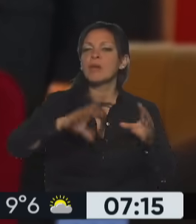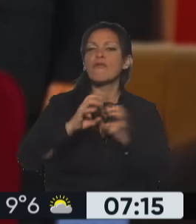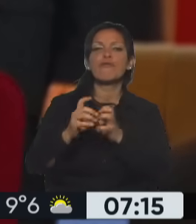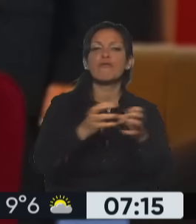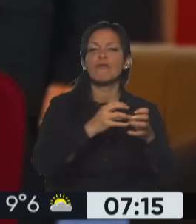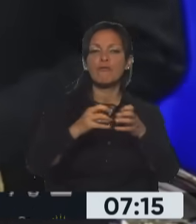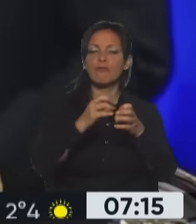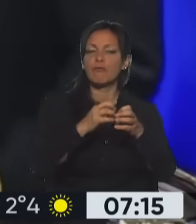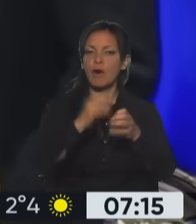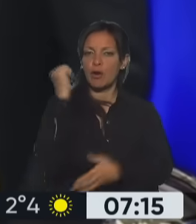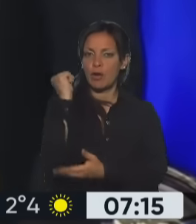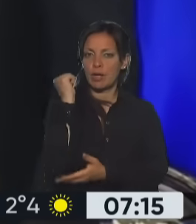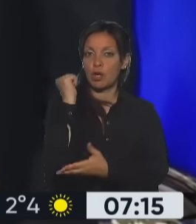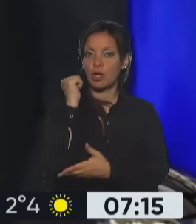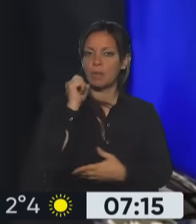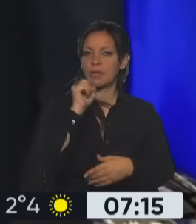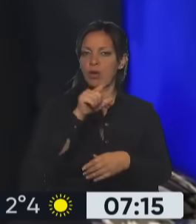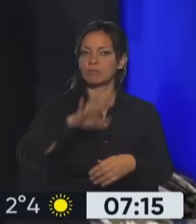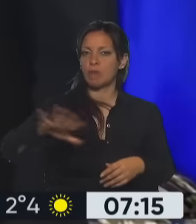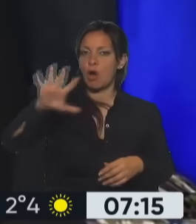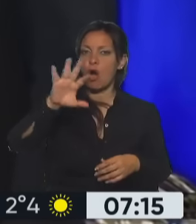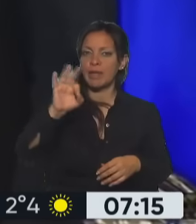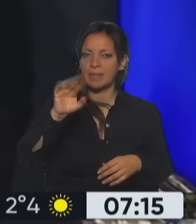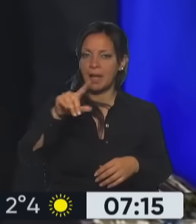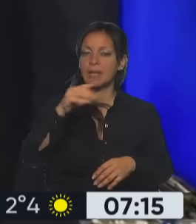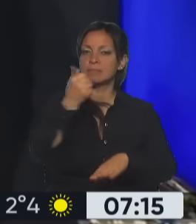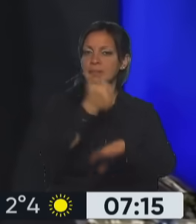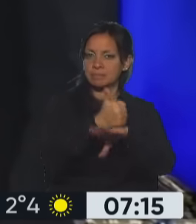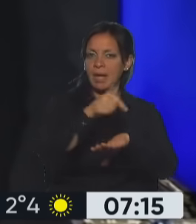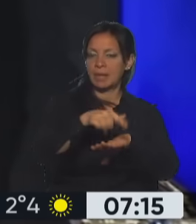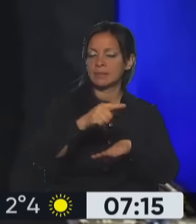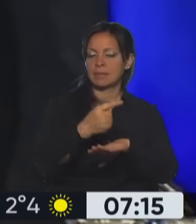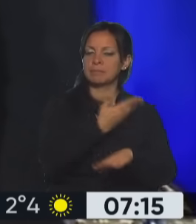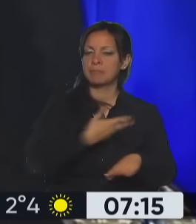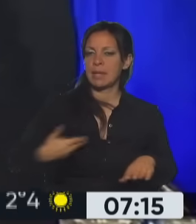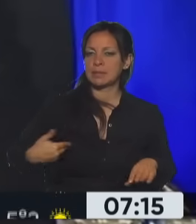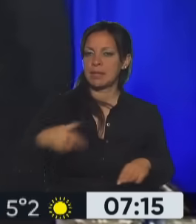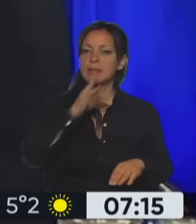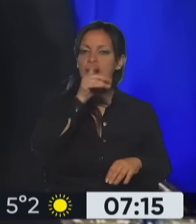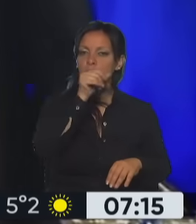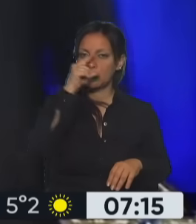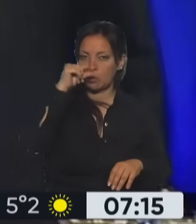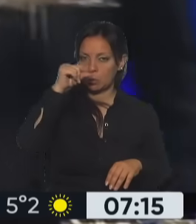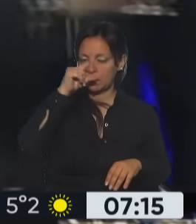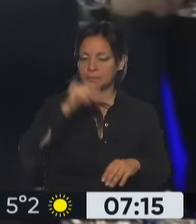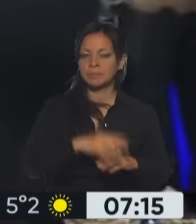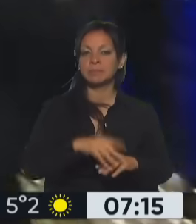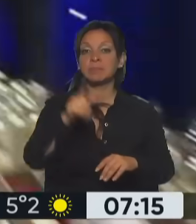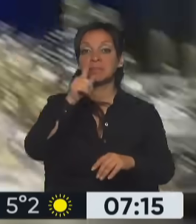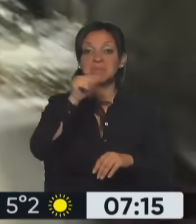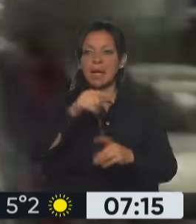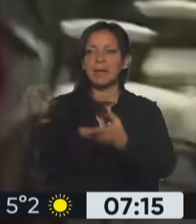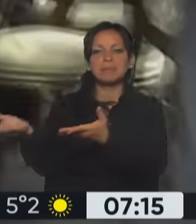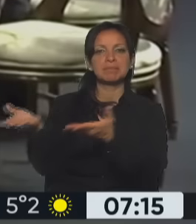y justamente participa el presidente ruso Vladimir Putin ahí recibiría a Kim jun que está